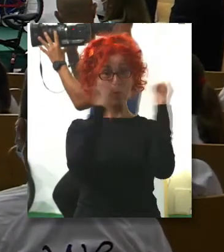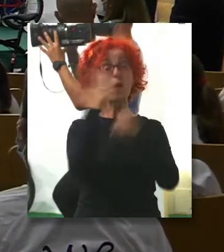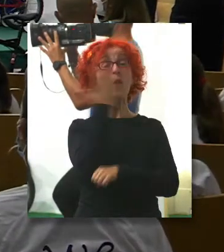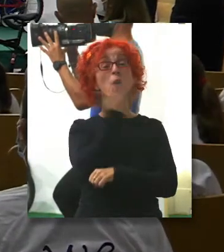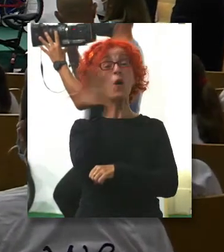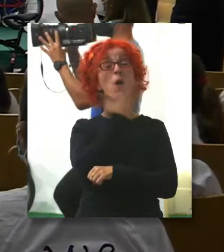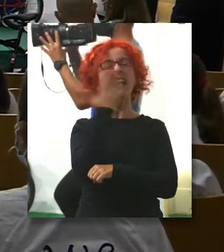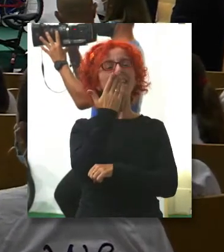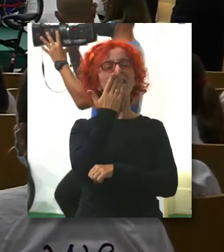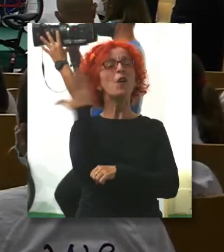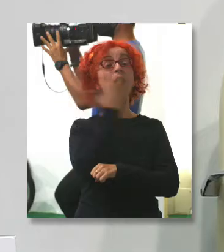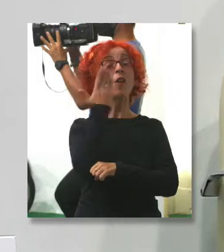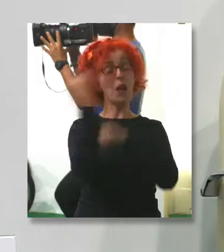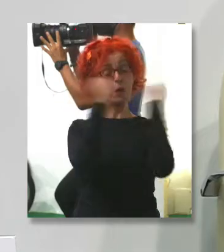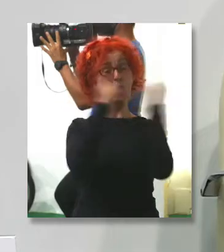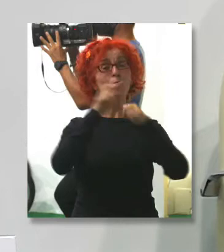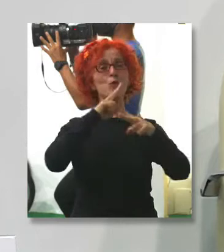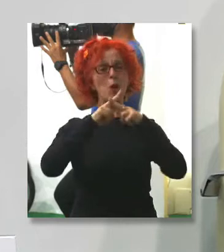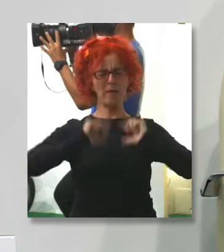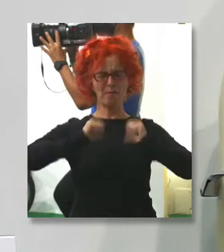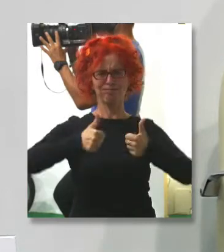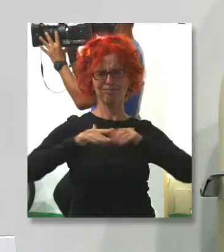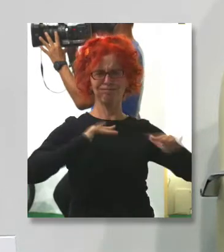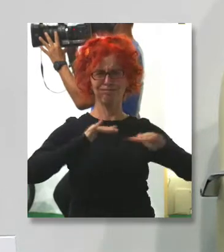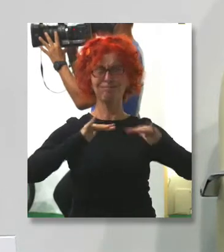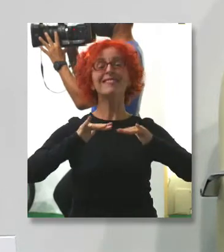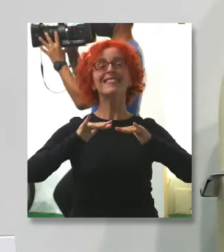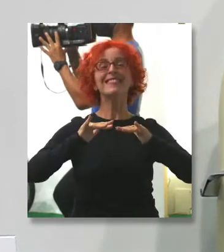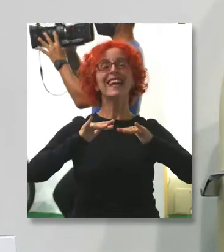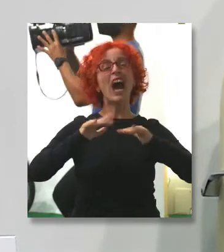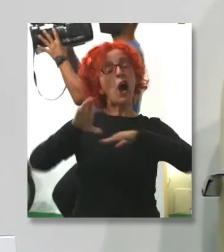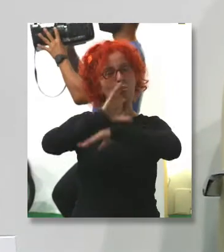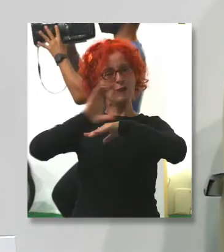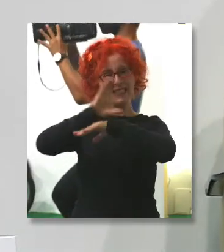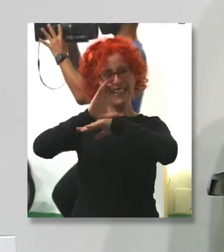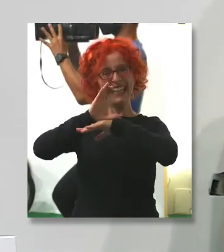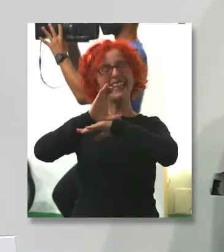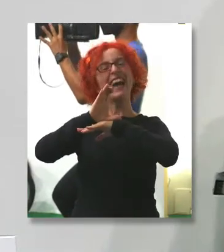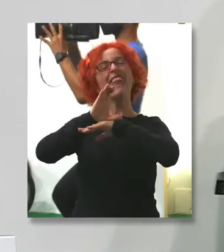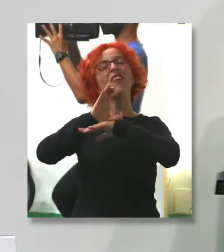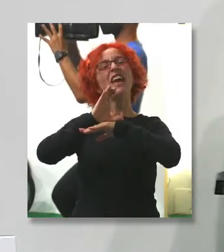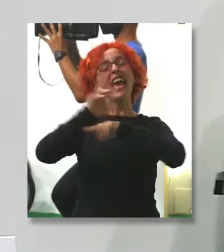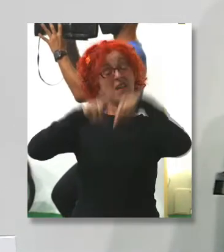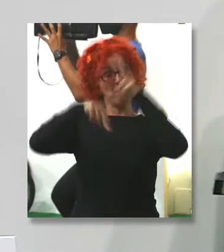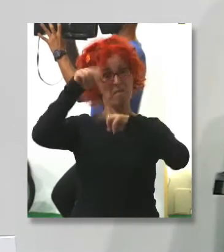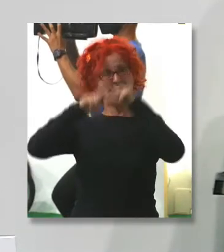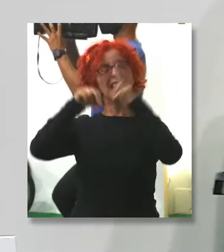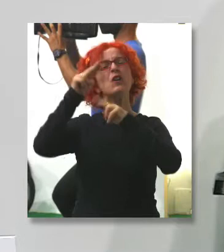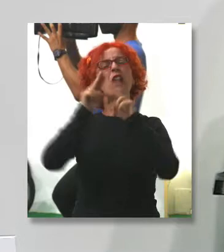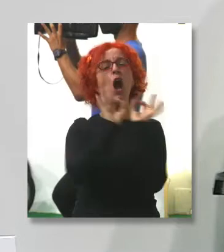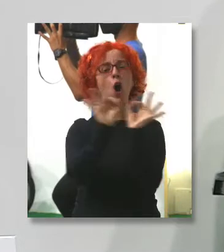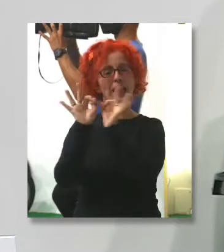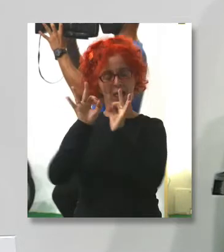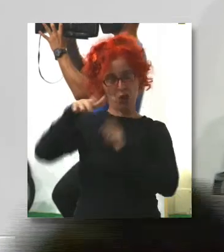Ponte en Marcha que organiza la Dirección General de Movilidad de la Consejería de Fomento, Infraestructuras y Ordenación